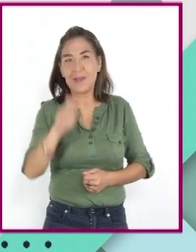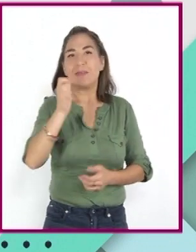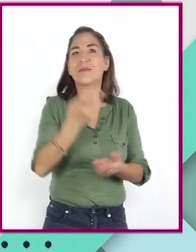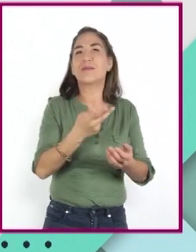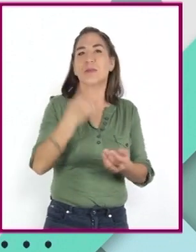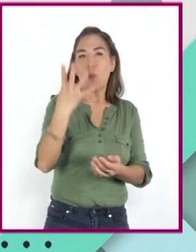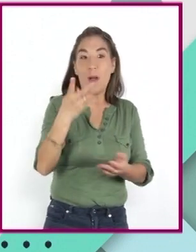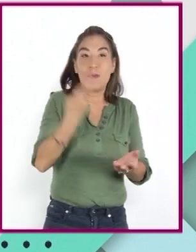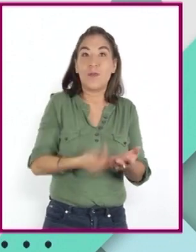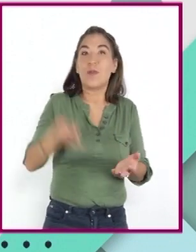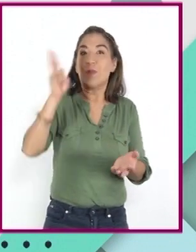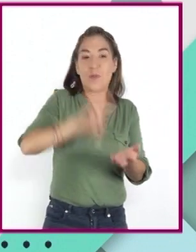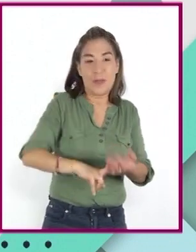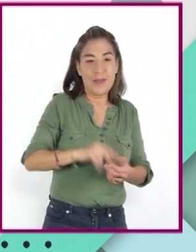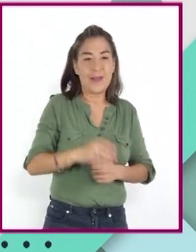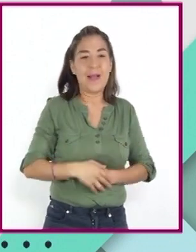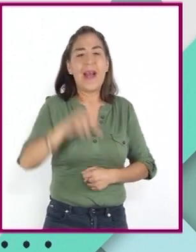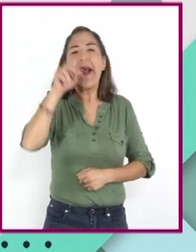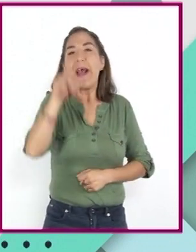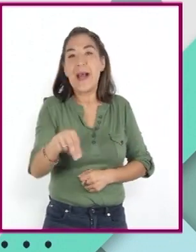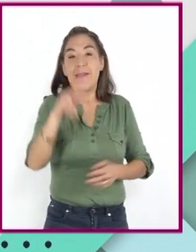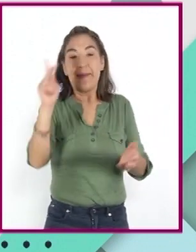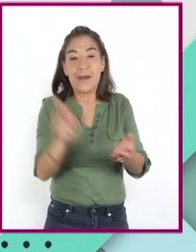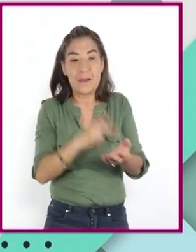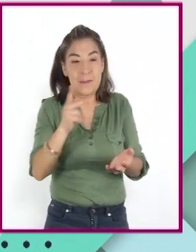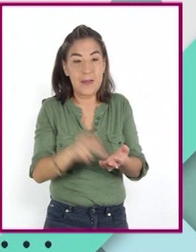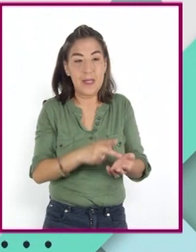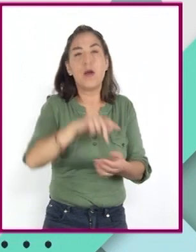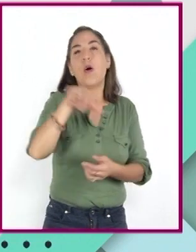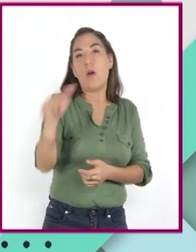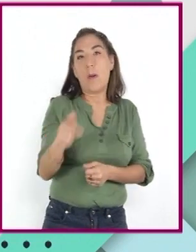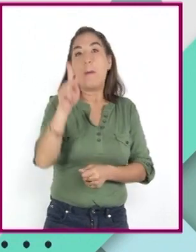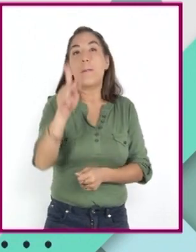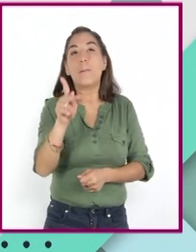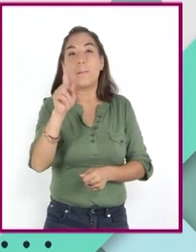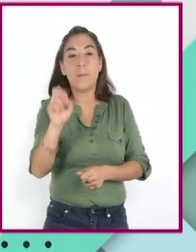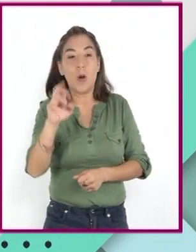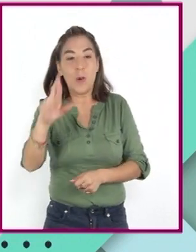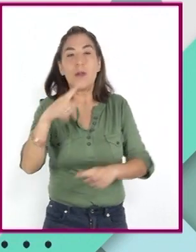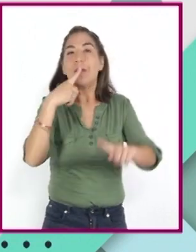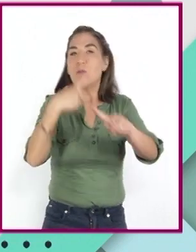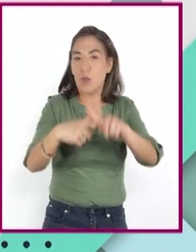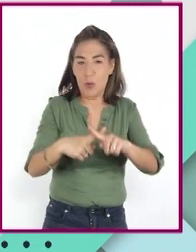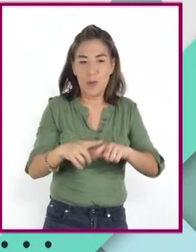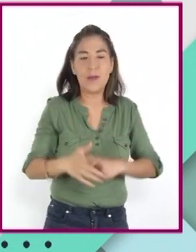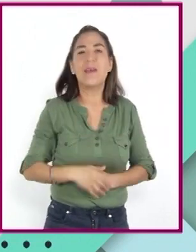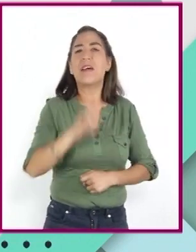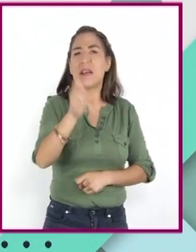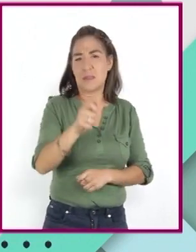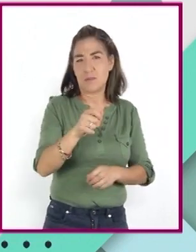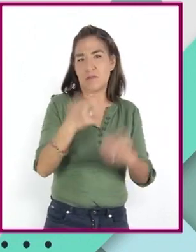veces y por hacen referencia a una multiplicación.